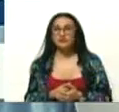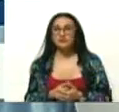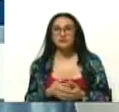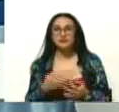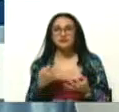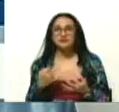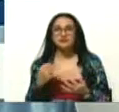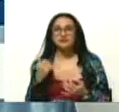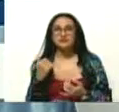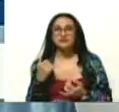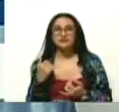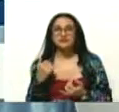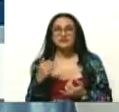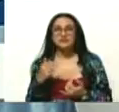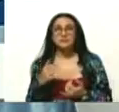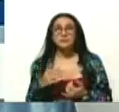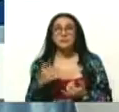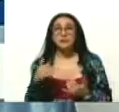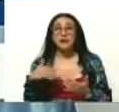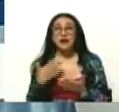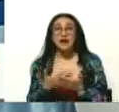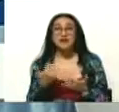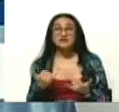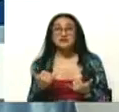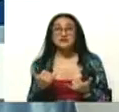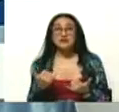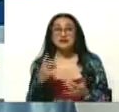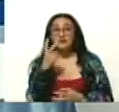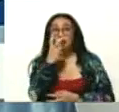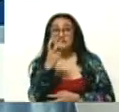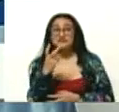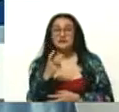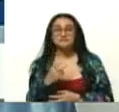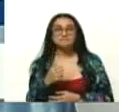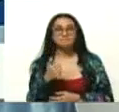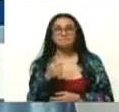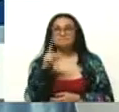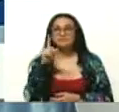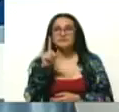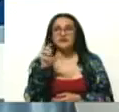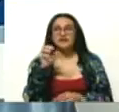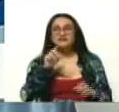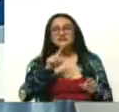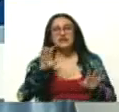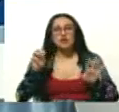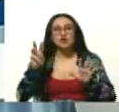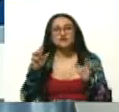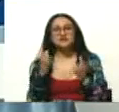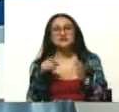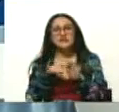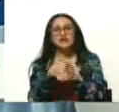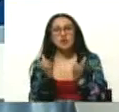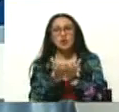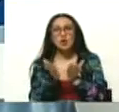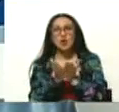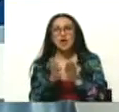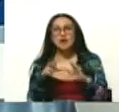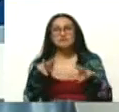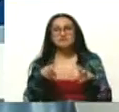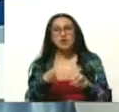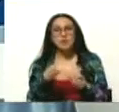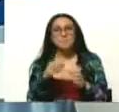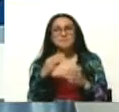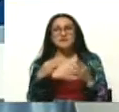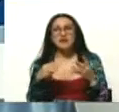y representantes. Asimismo, se han visitado 208 centros escolares y se han distribuido material